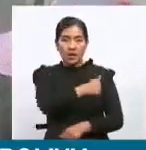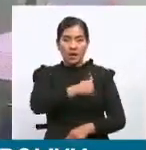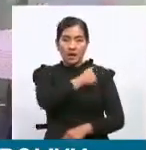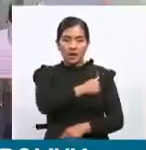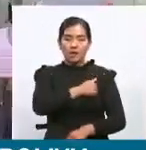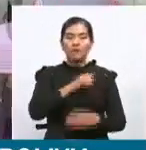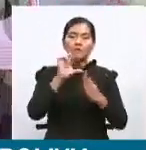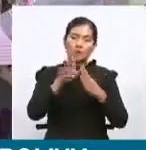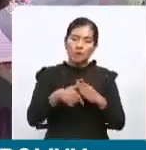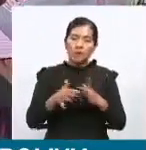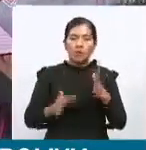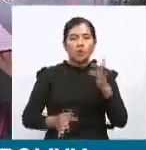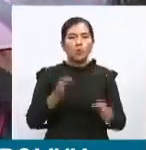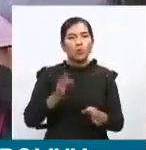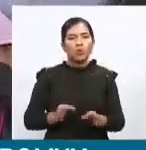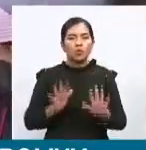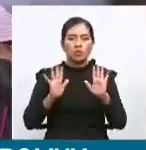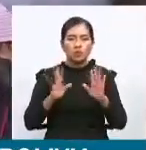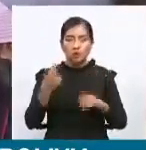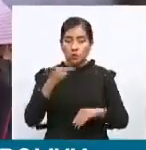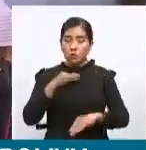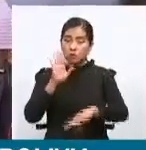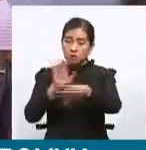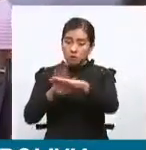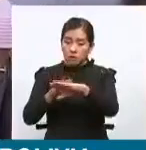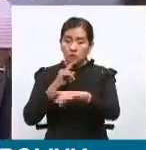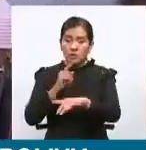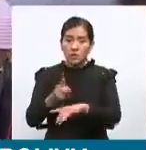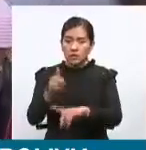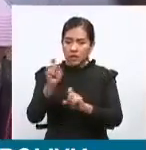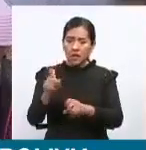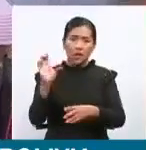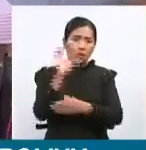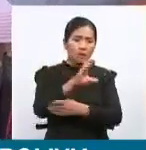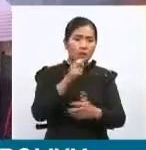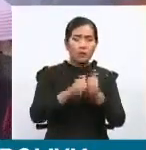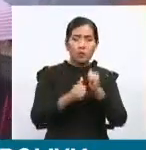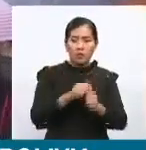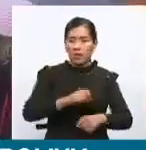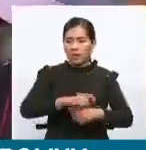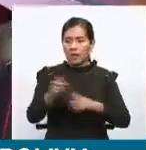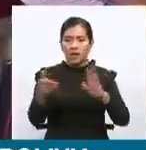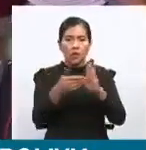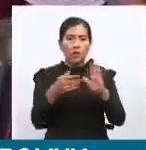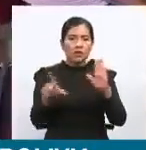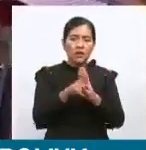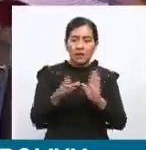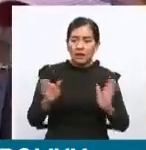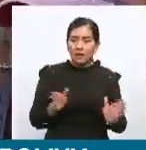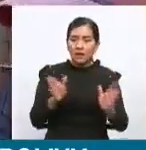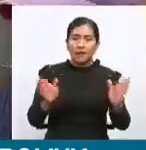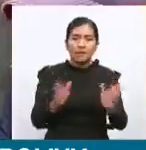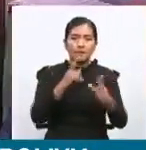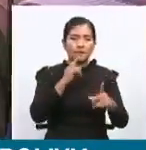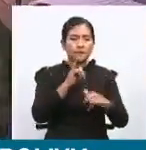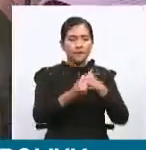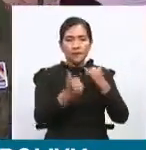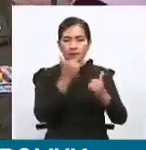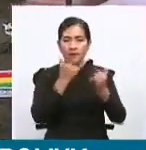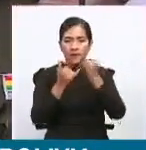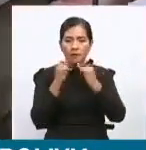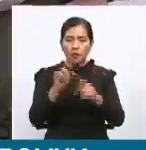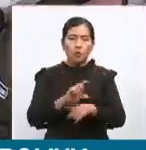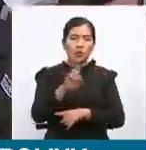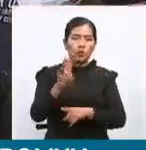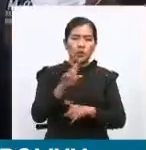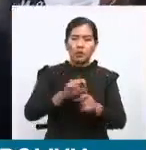juzgarán. Nosotros no le estamos diciendo de que hagan algo ilegal, estén utilizando y manejando